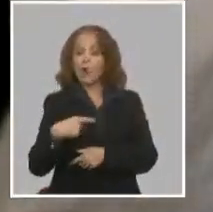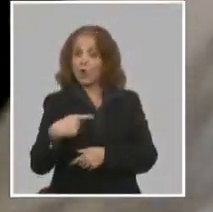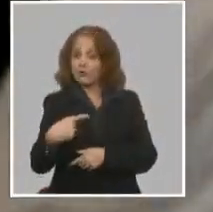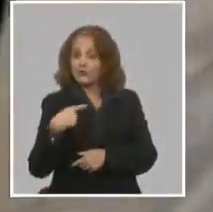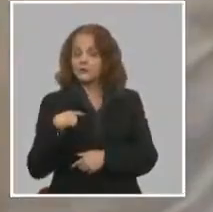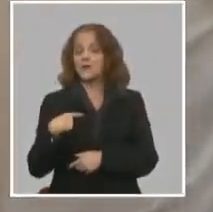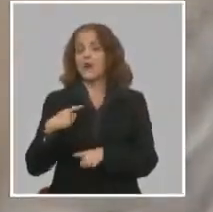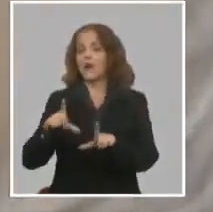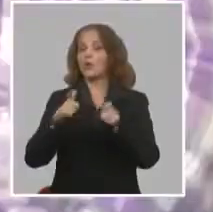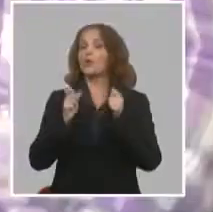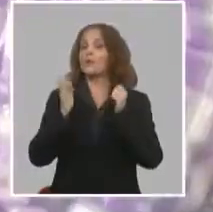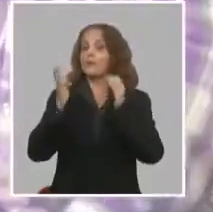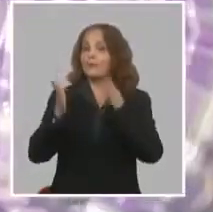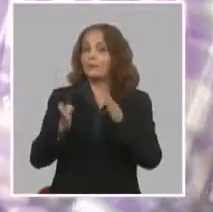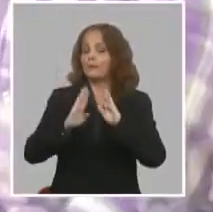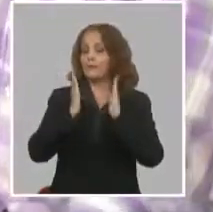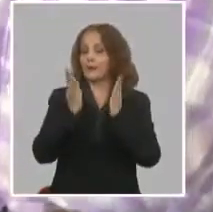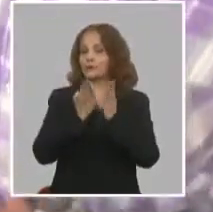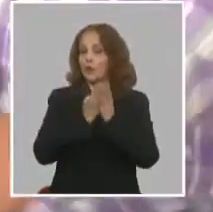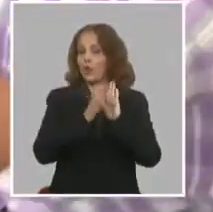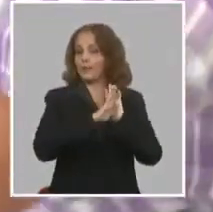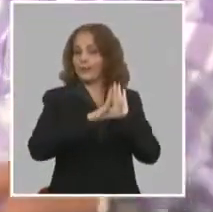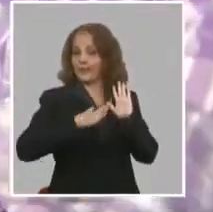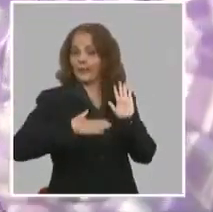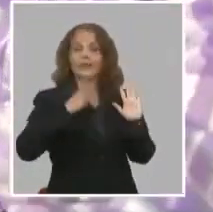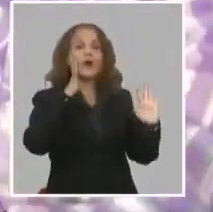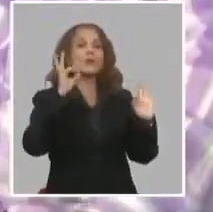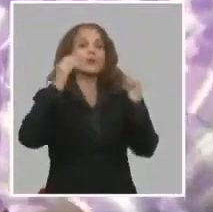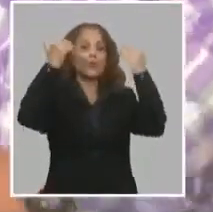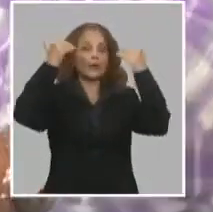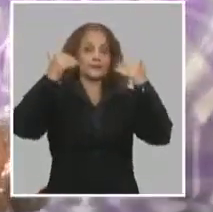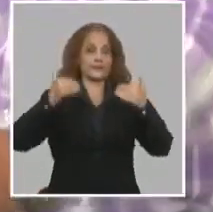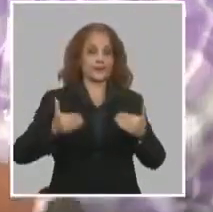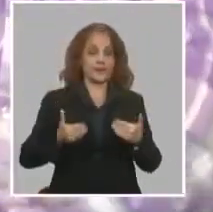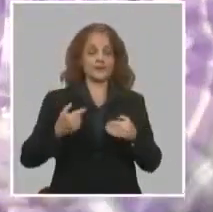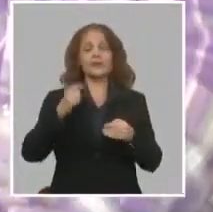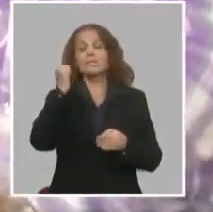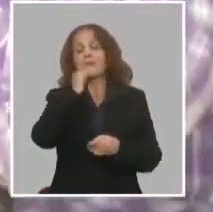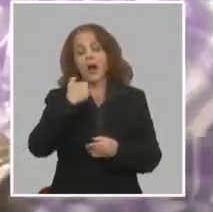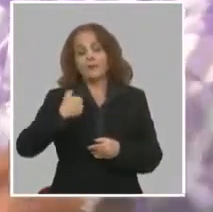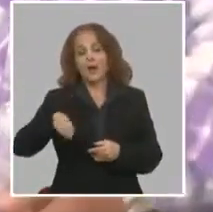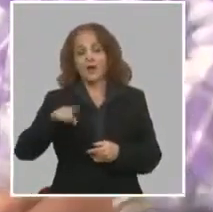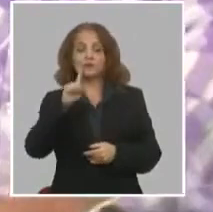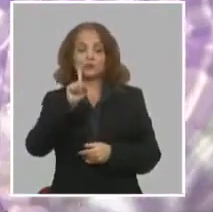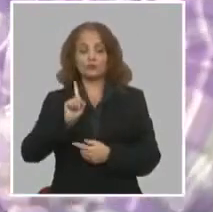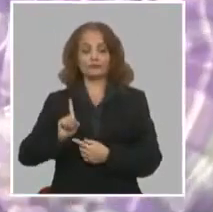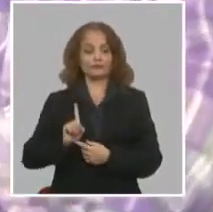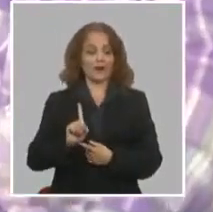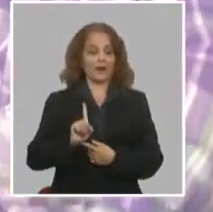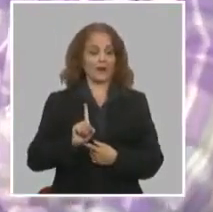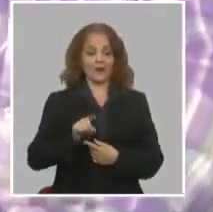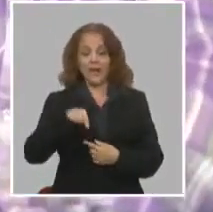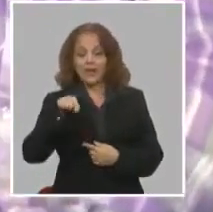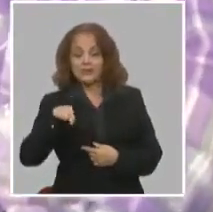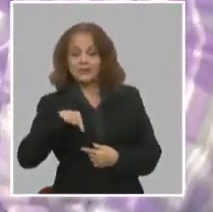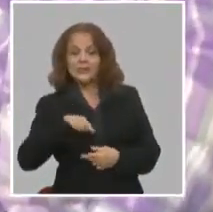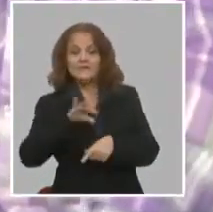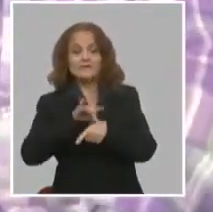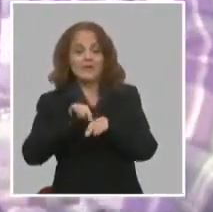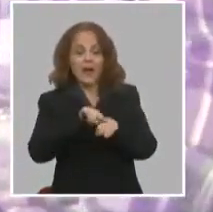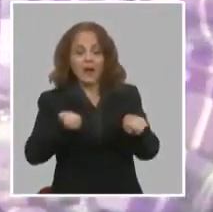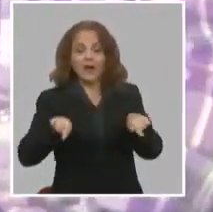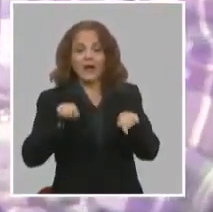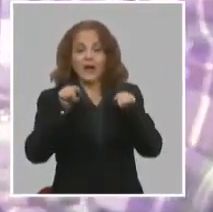disciplinado, sobre todo con las medidas para conservar tu vida. Y además de todo, que tienes que exponerte. Eres la primera línea de fuego y de